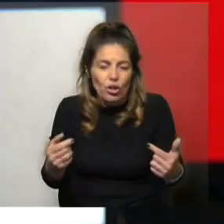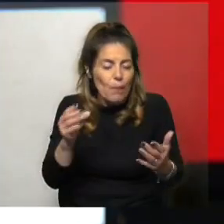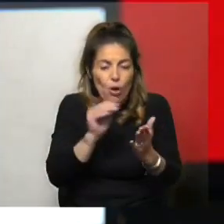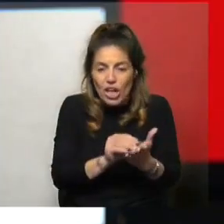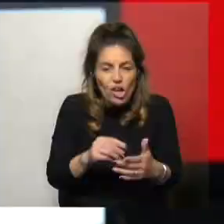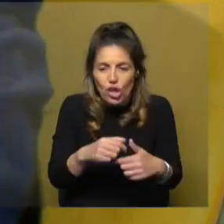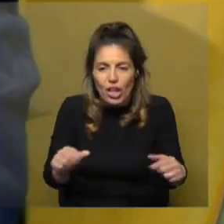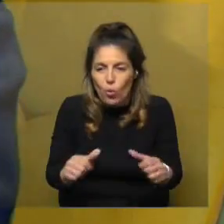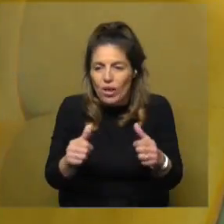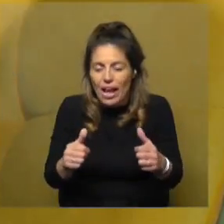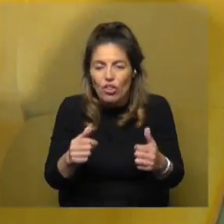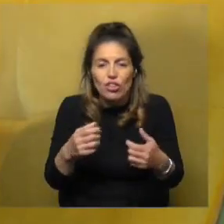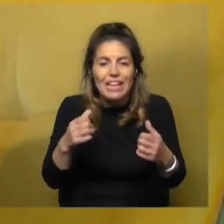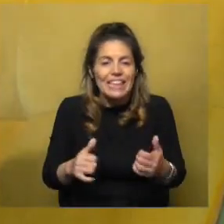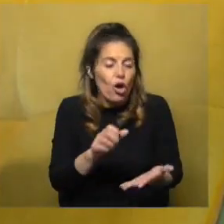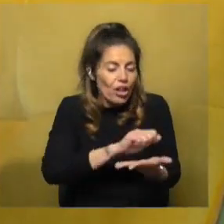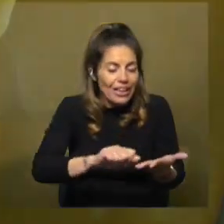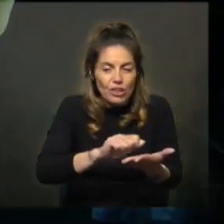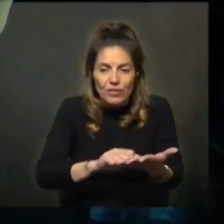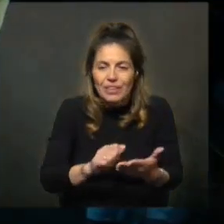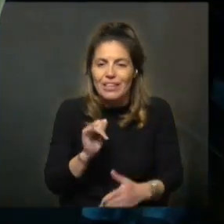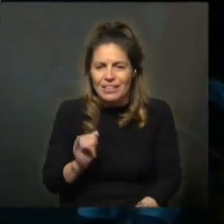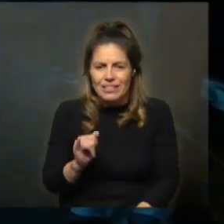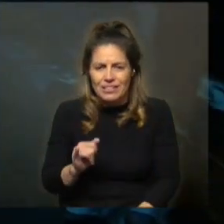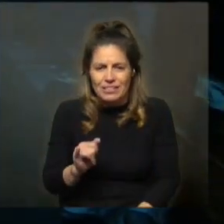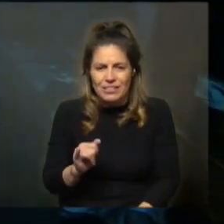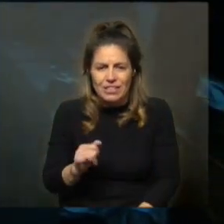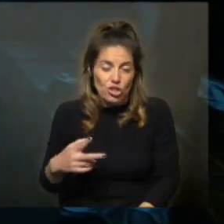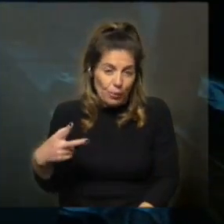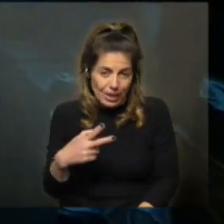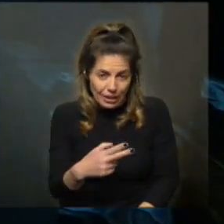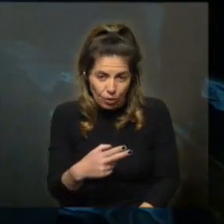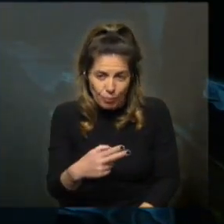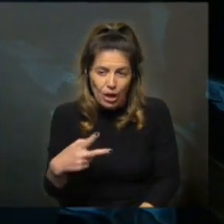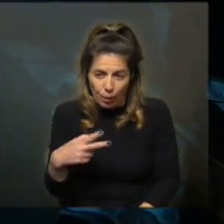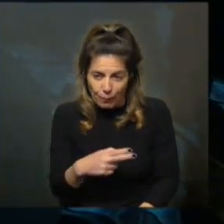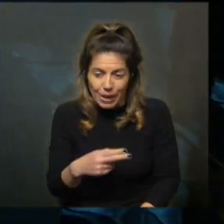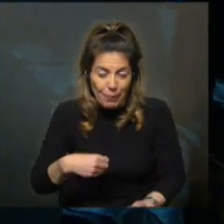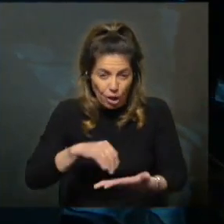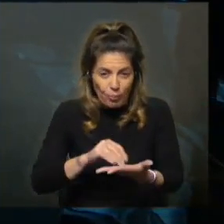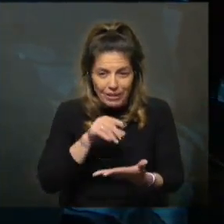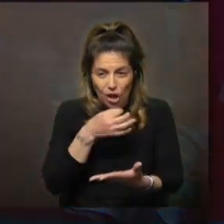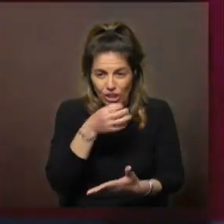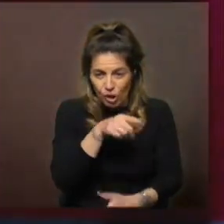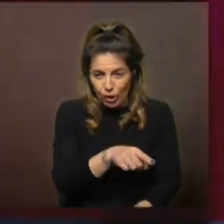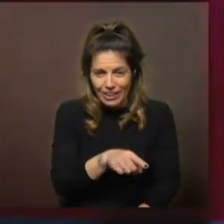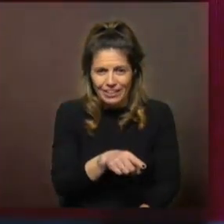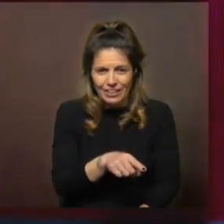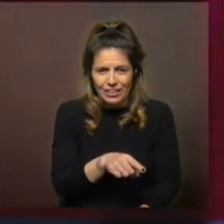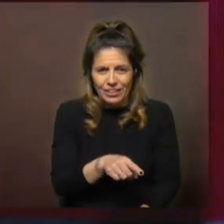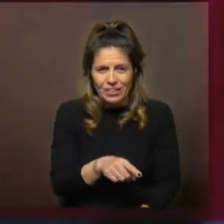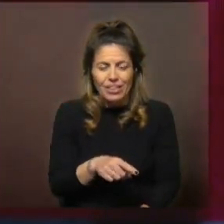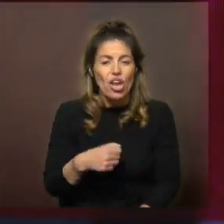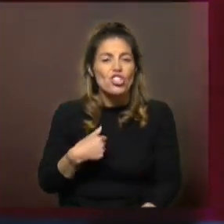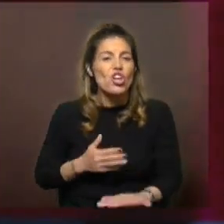que lo tengo que escribir si yo profe Yo voy a interrumpir una cosa para complementar lo que dijo él yo